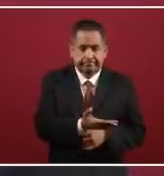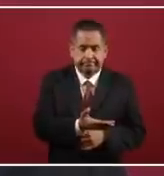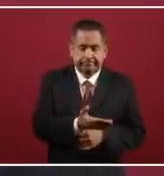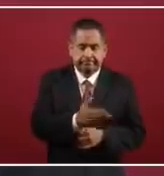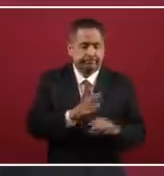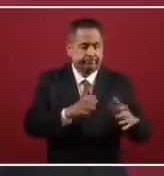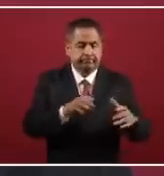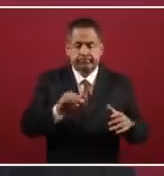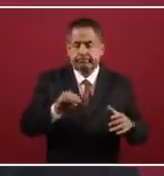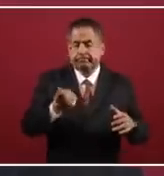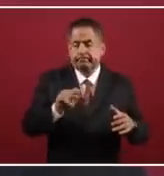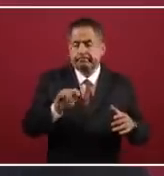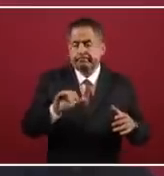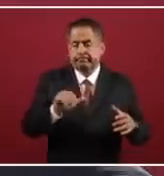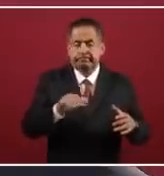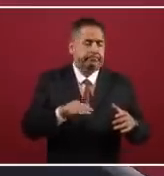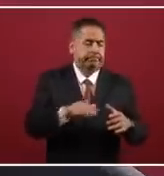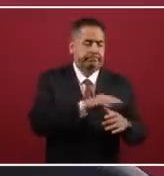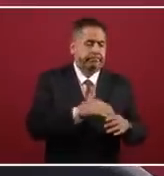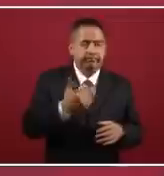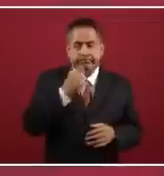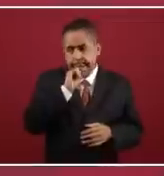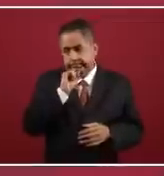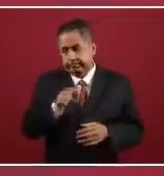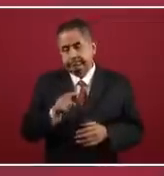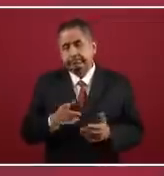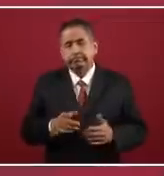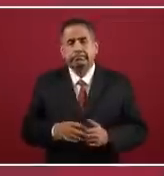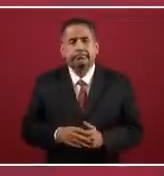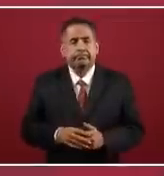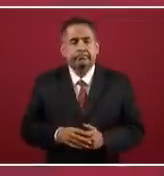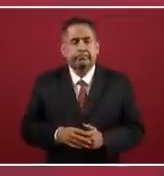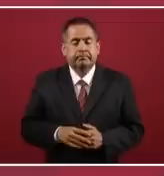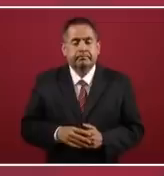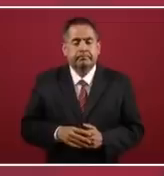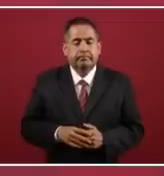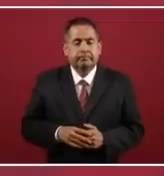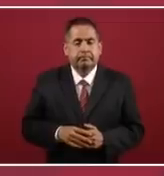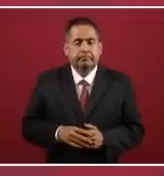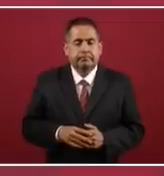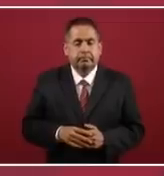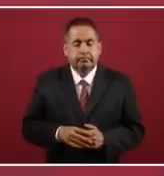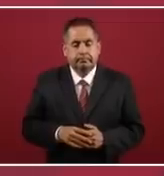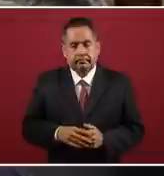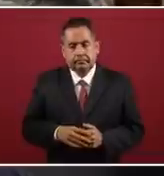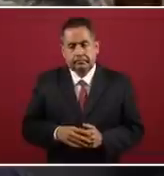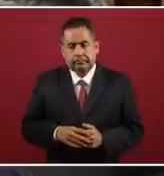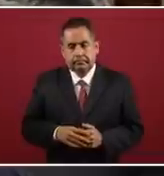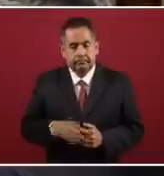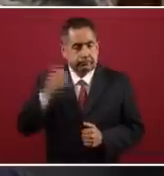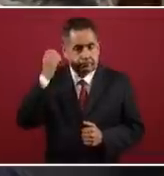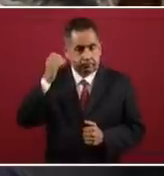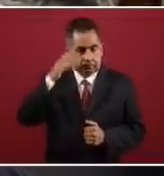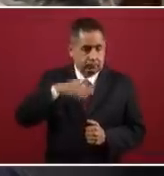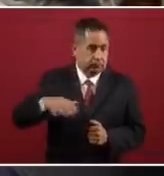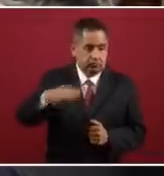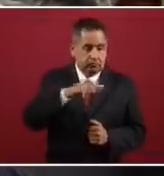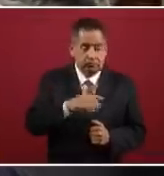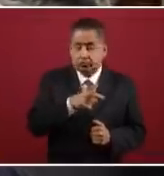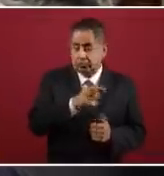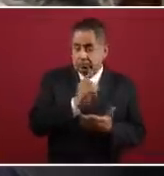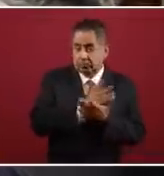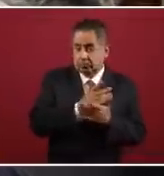la Mixteca. Y también Oaxaca es el único